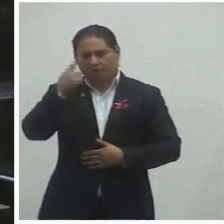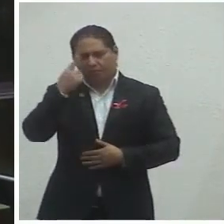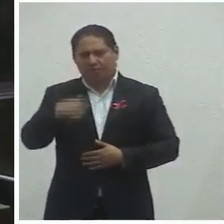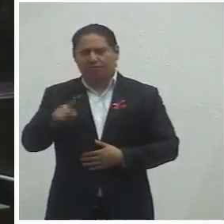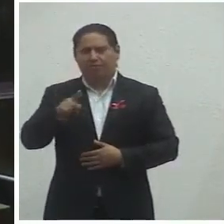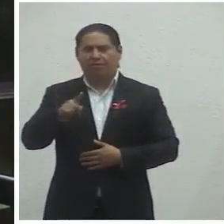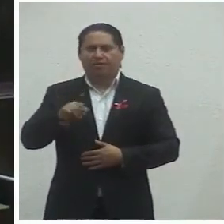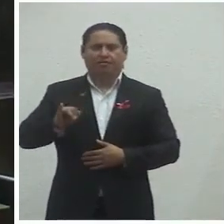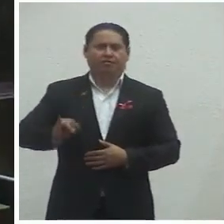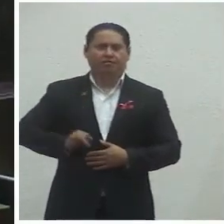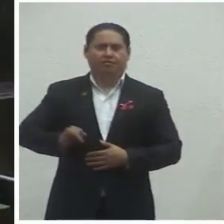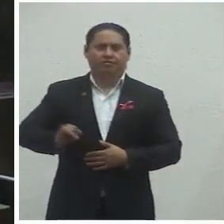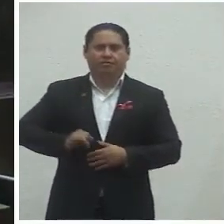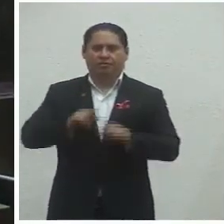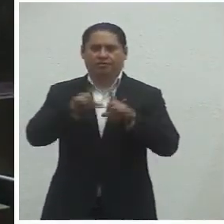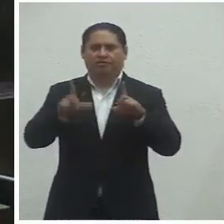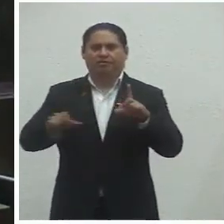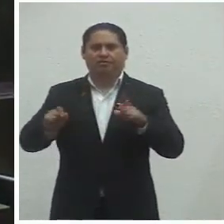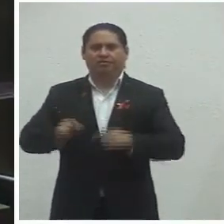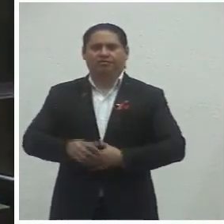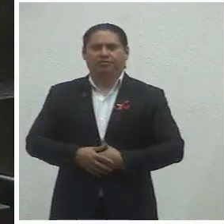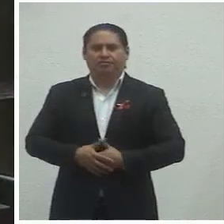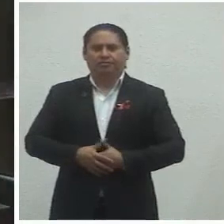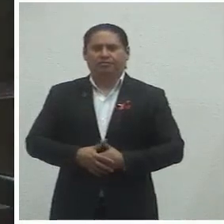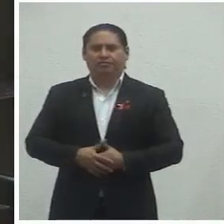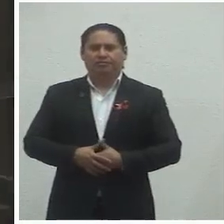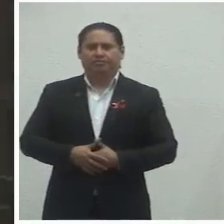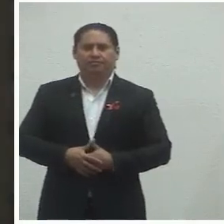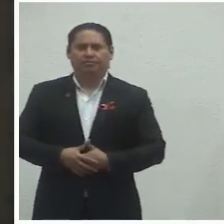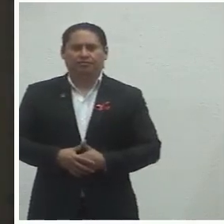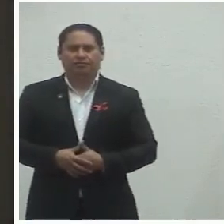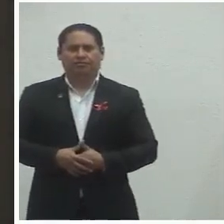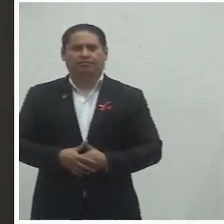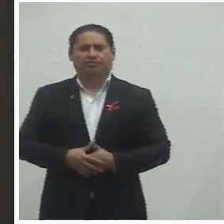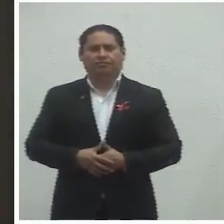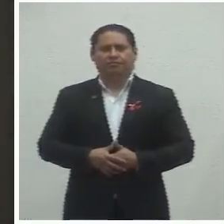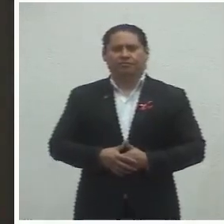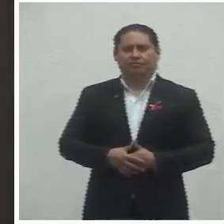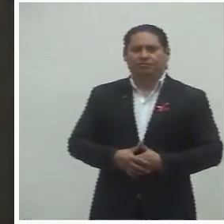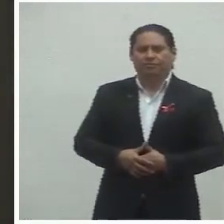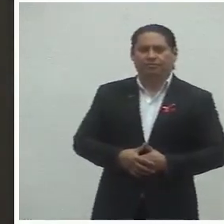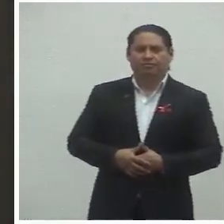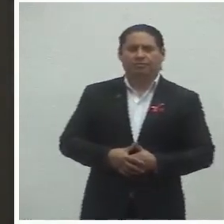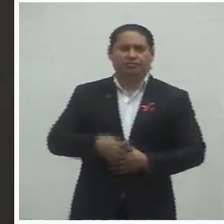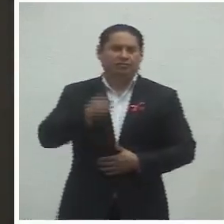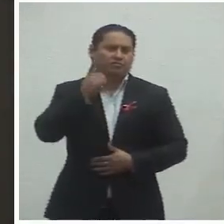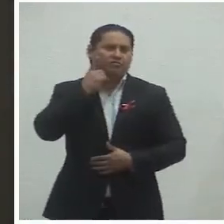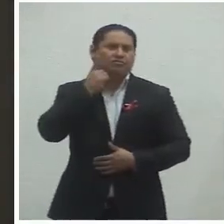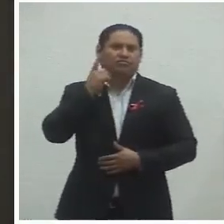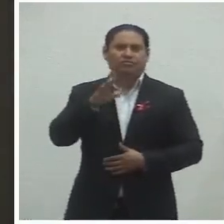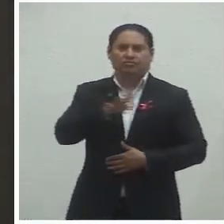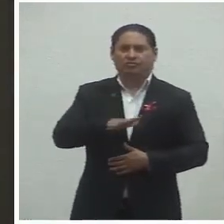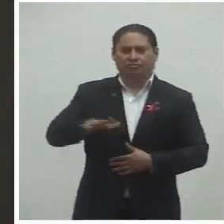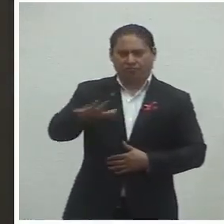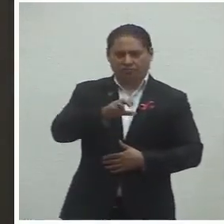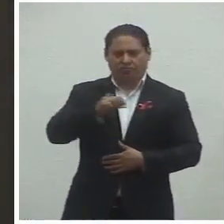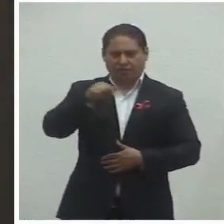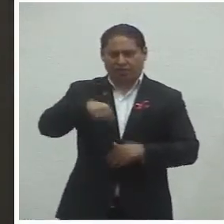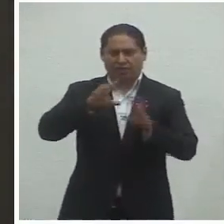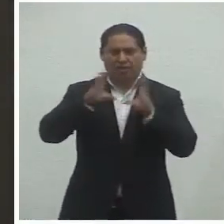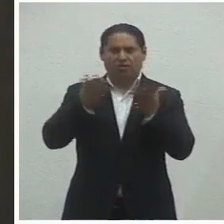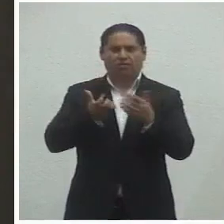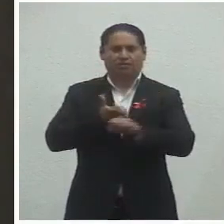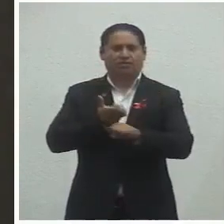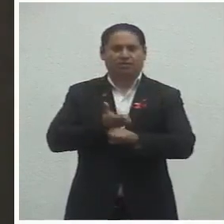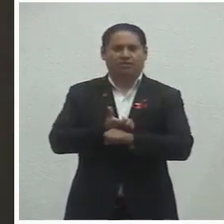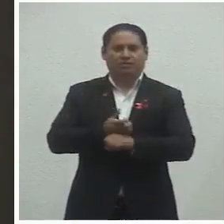los intereses de la nación. Las y los diputados del Congreso de